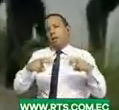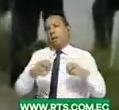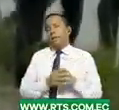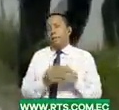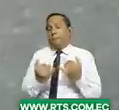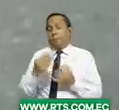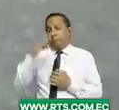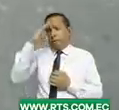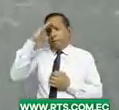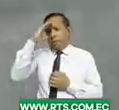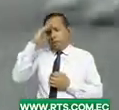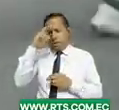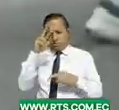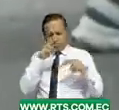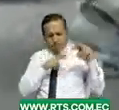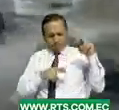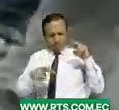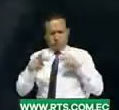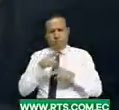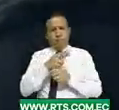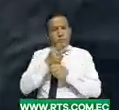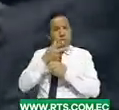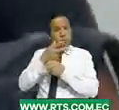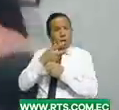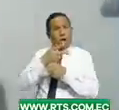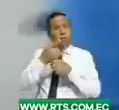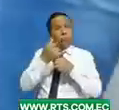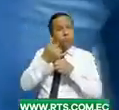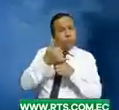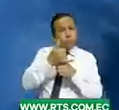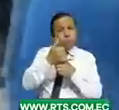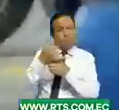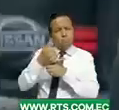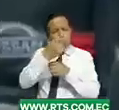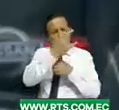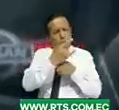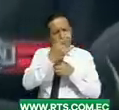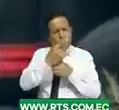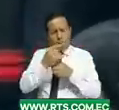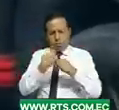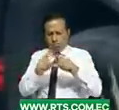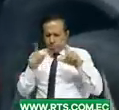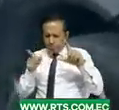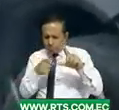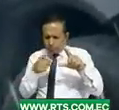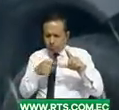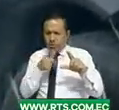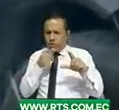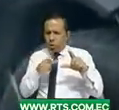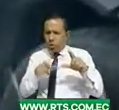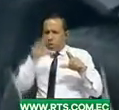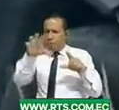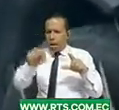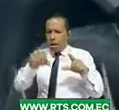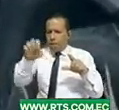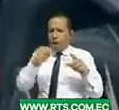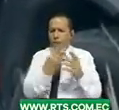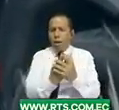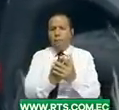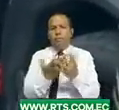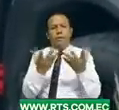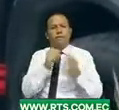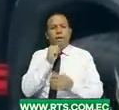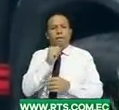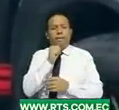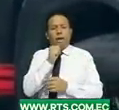de los dispositivos móviles. De momento no hay detenidos. Los gendarmes buscan dar con los responsables para esclarecer este